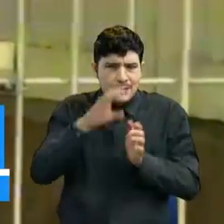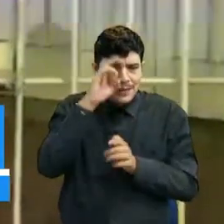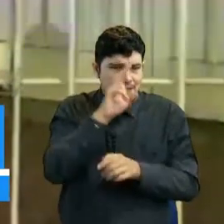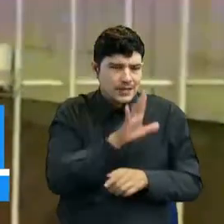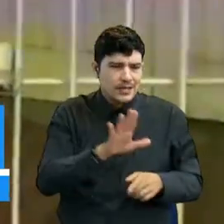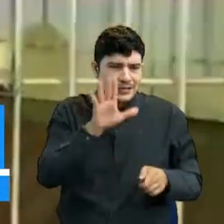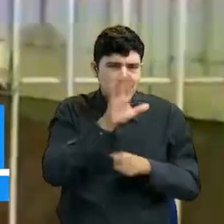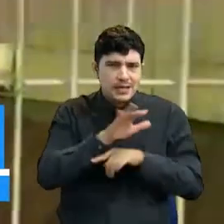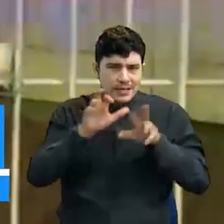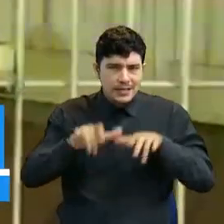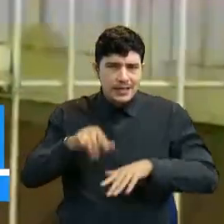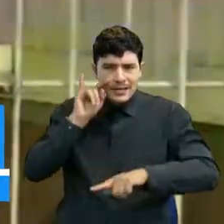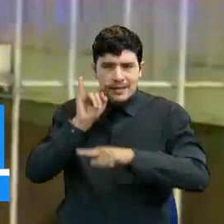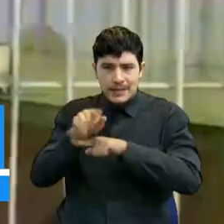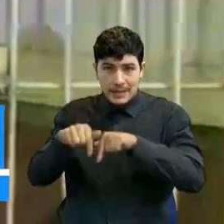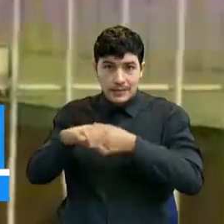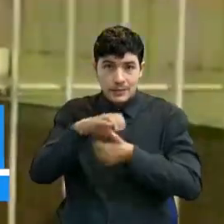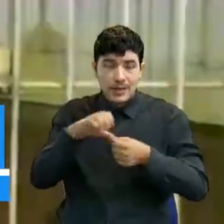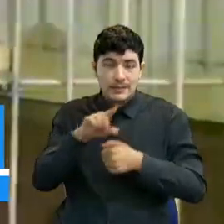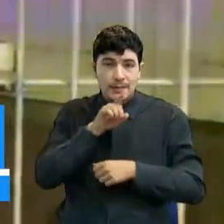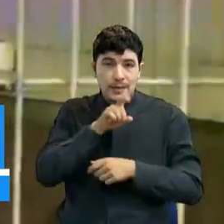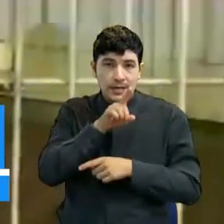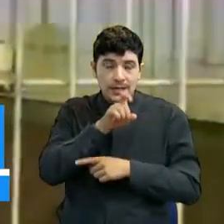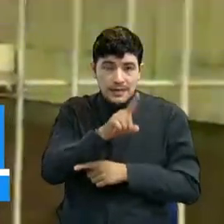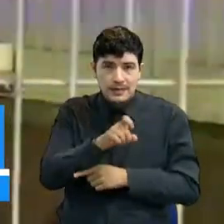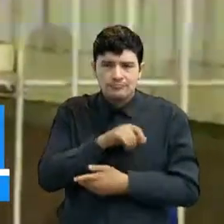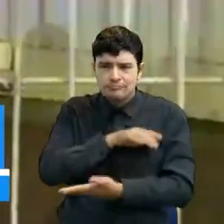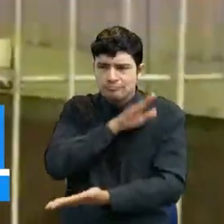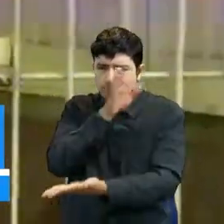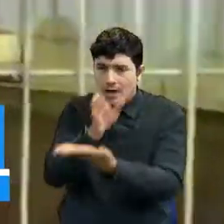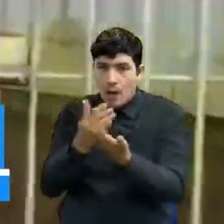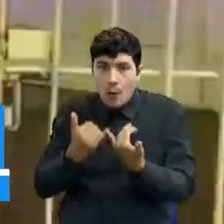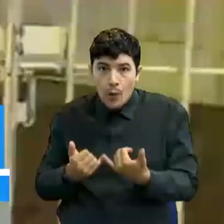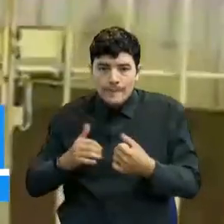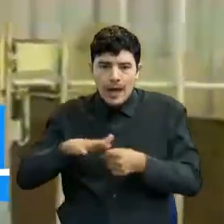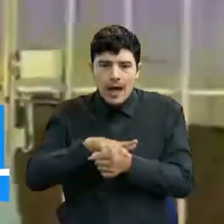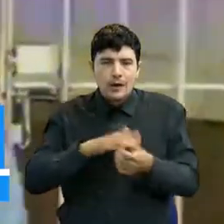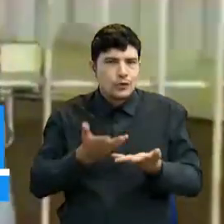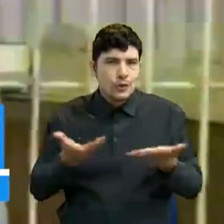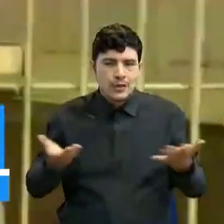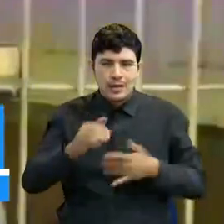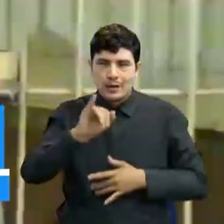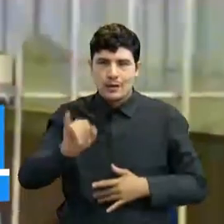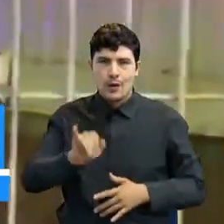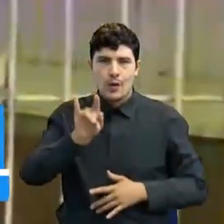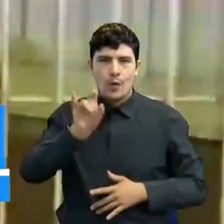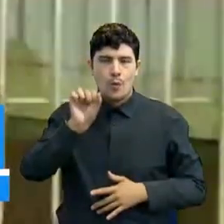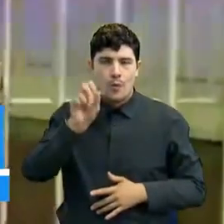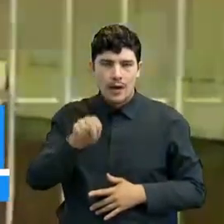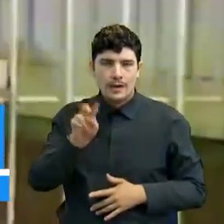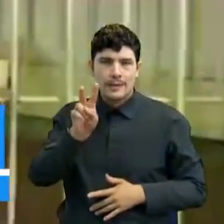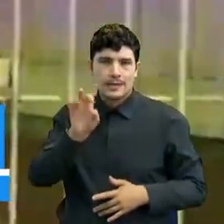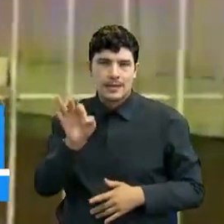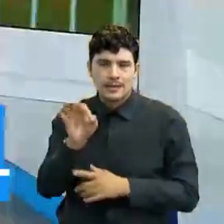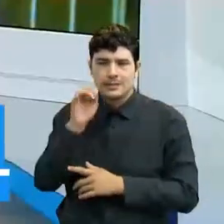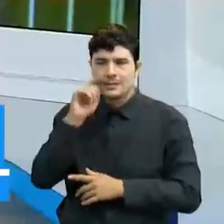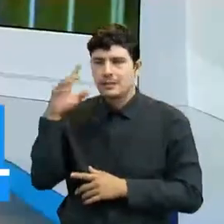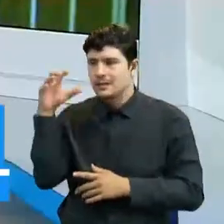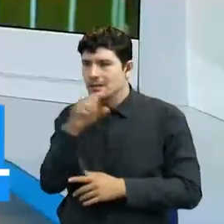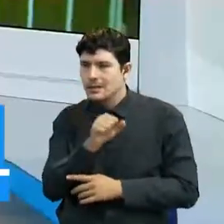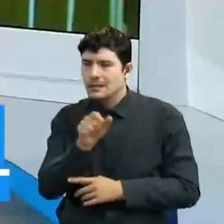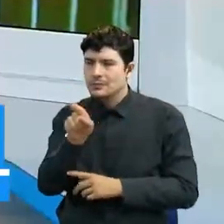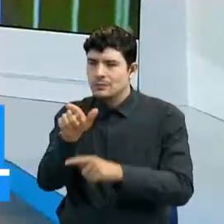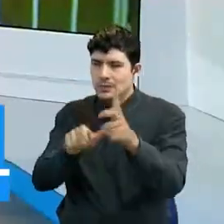Juan 23, en La Victoria, y en Cabecera también verificando el cumplimiento de los establecimientos comerciales, que la gente no esté en la